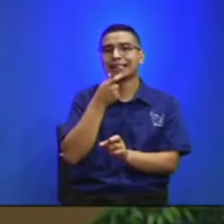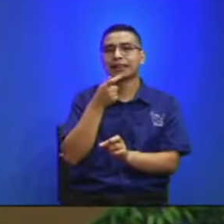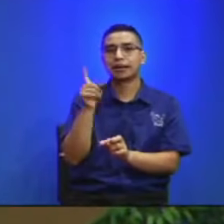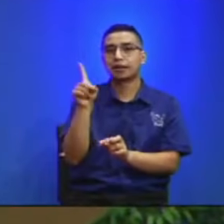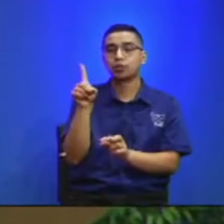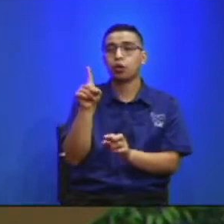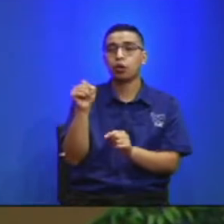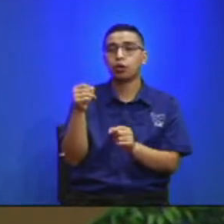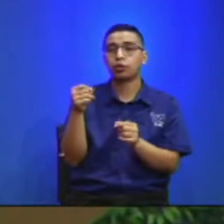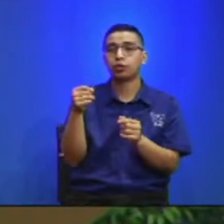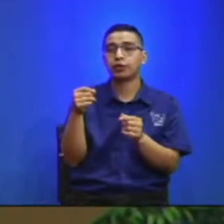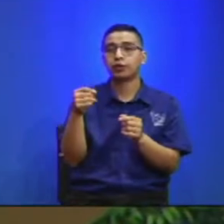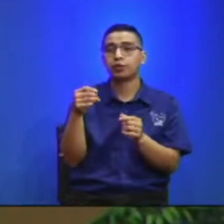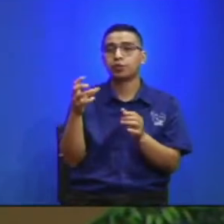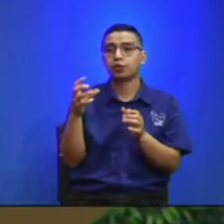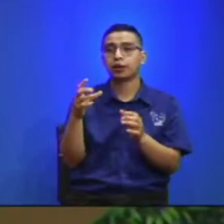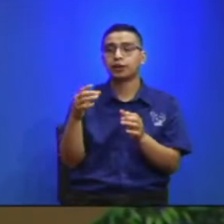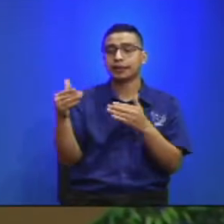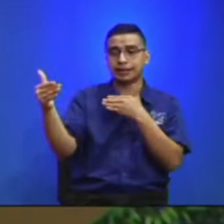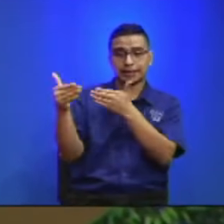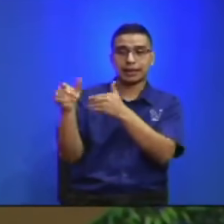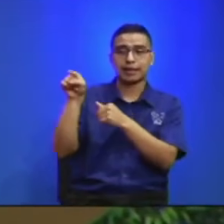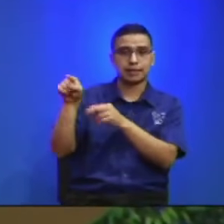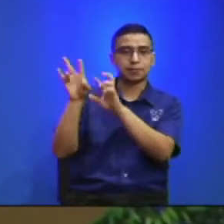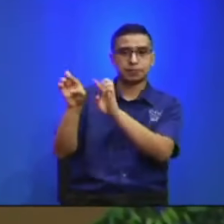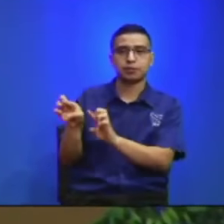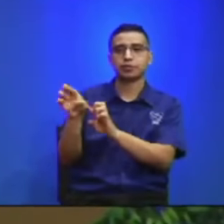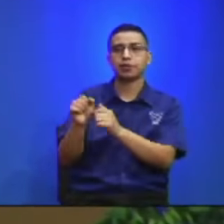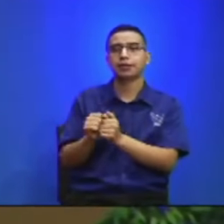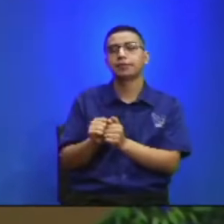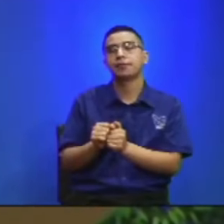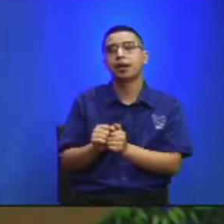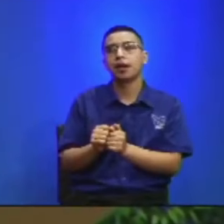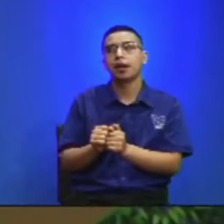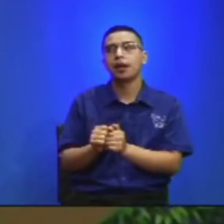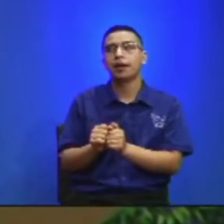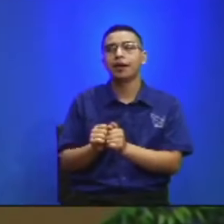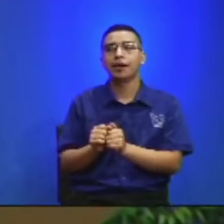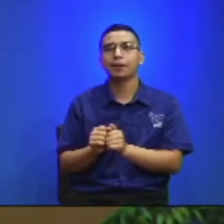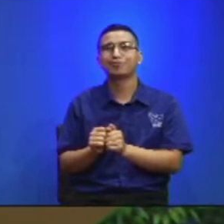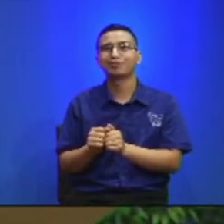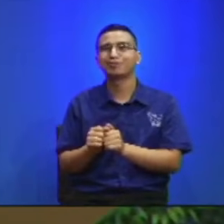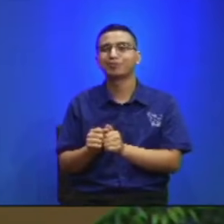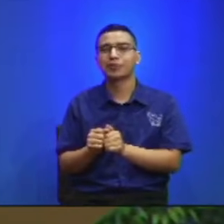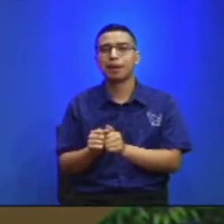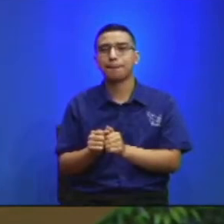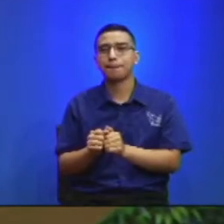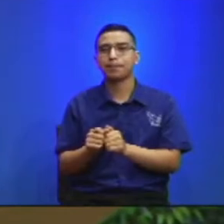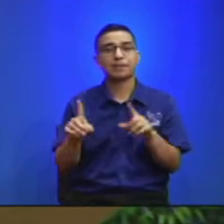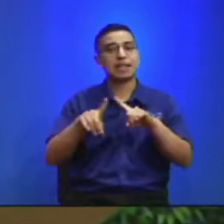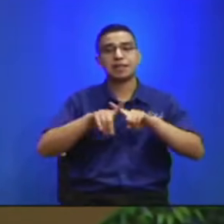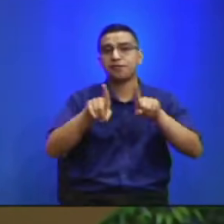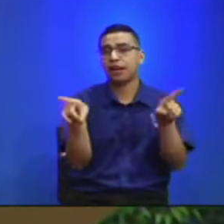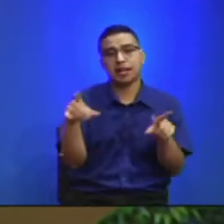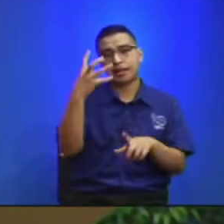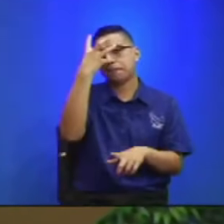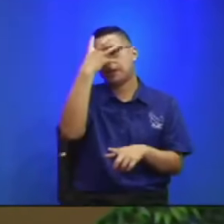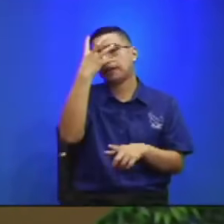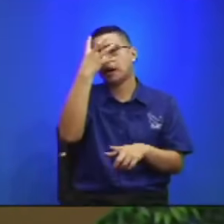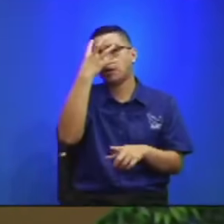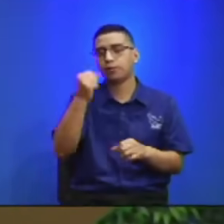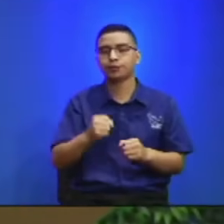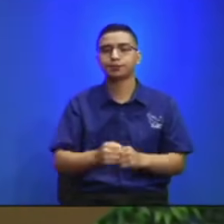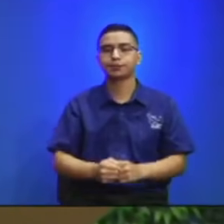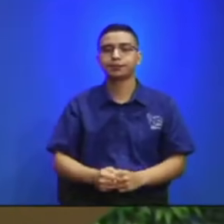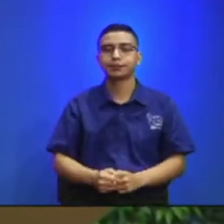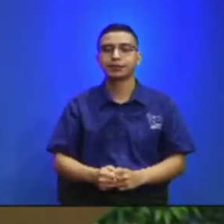los que llamándose cristianos son borrachos adúlteros fornicarios todos con esos no